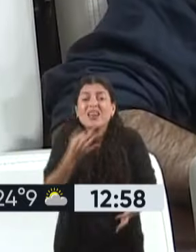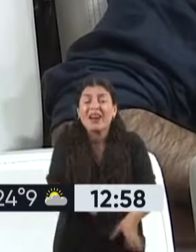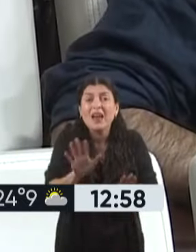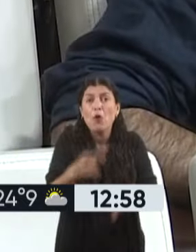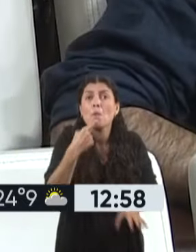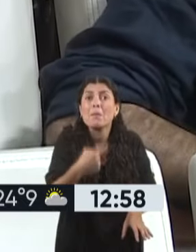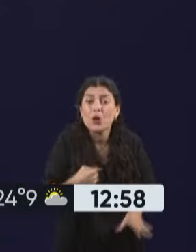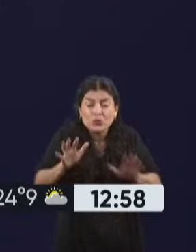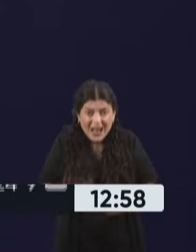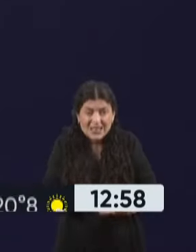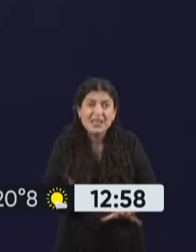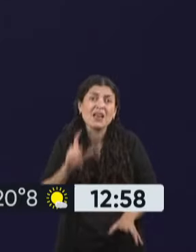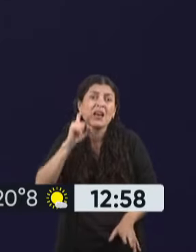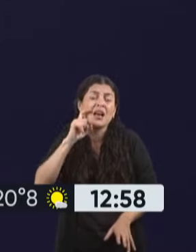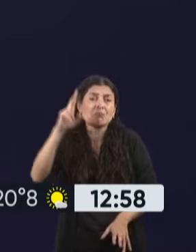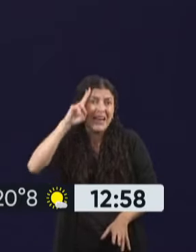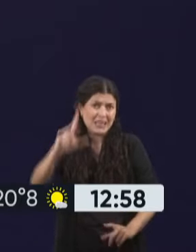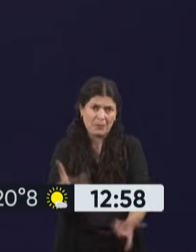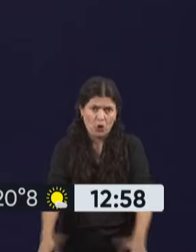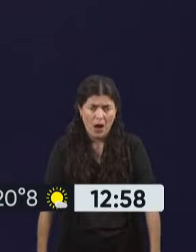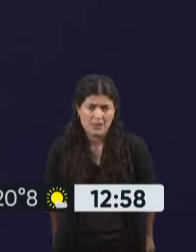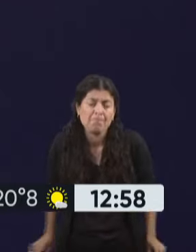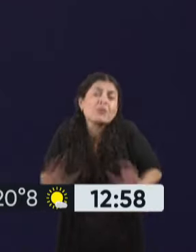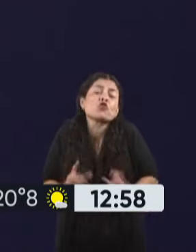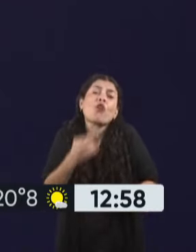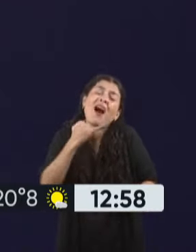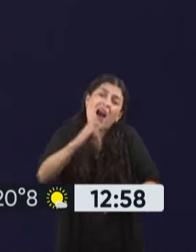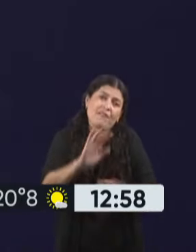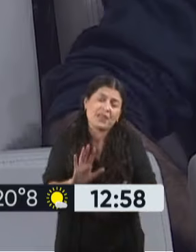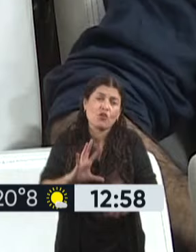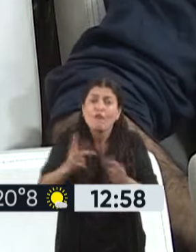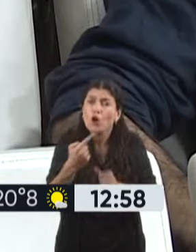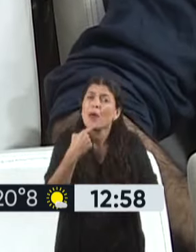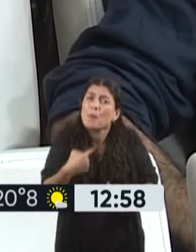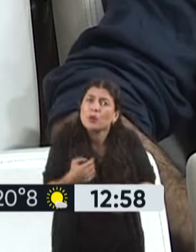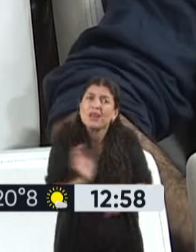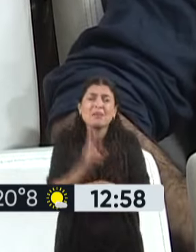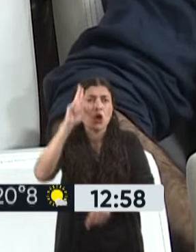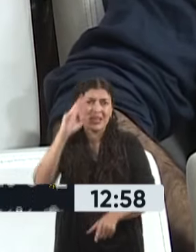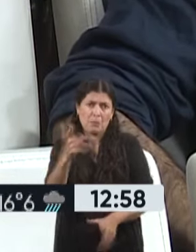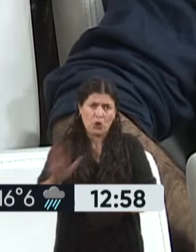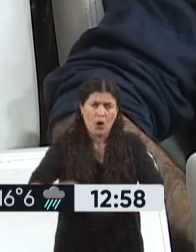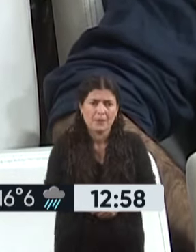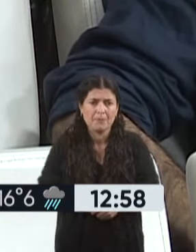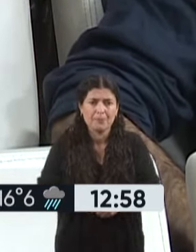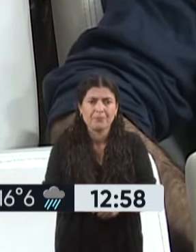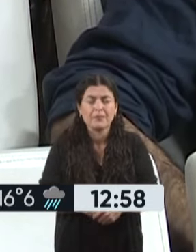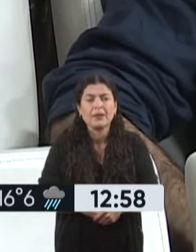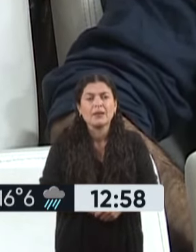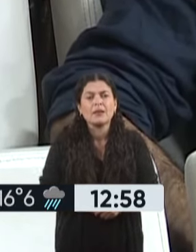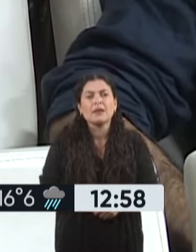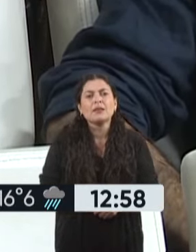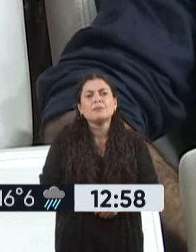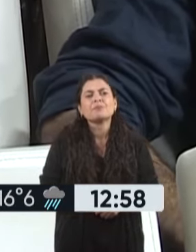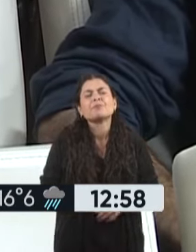Y se lo Te lo respeto como periodista, ¿no? Pero digo, esos planteos son insultantes. Y lo resumo para agradecerle tiempo, con